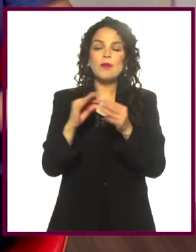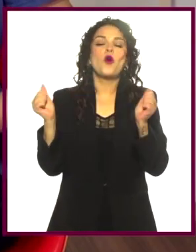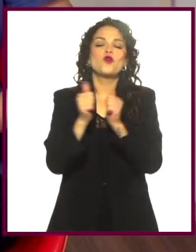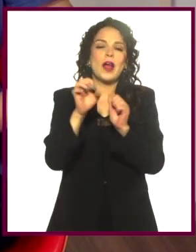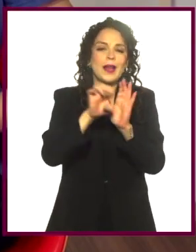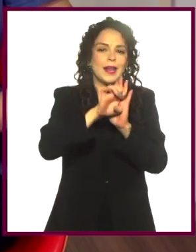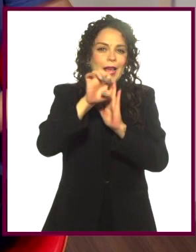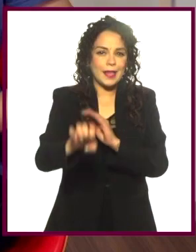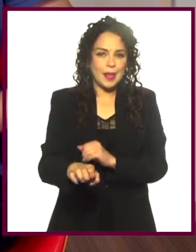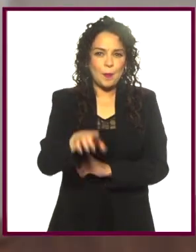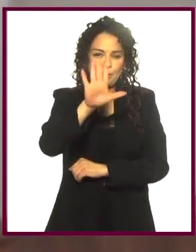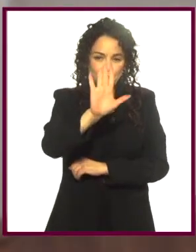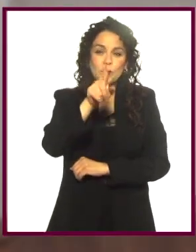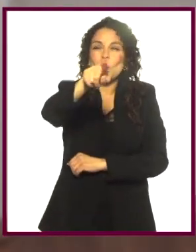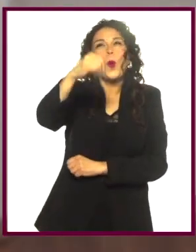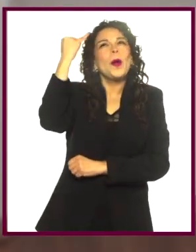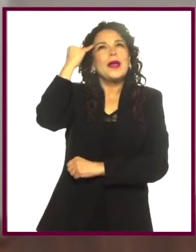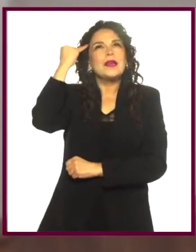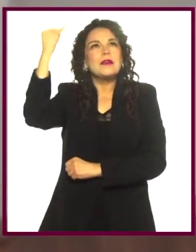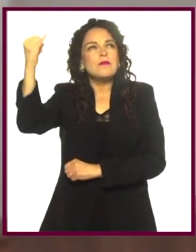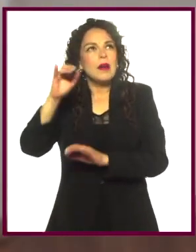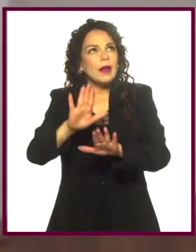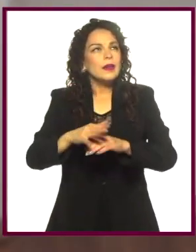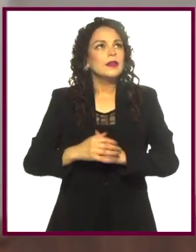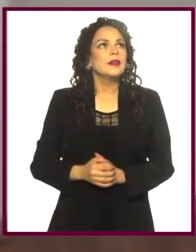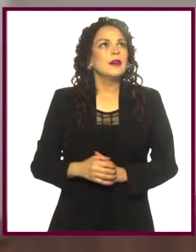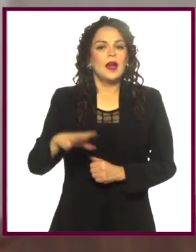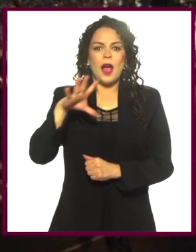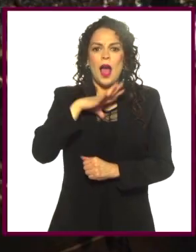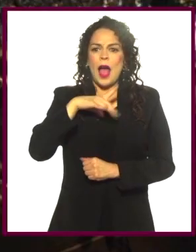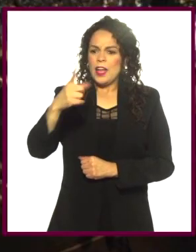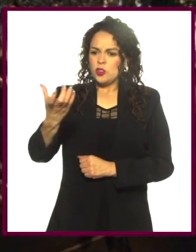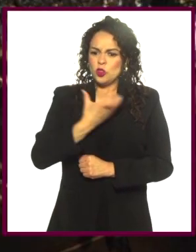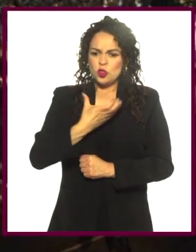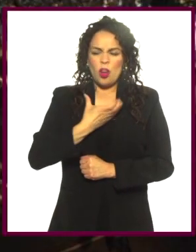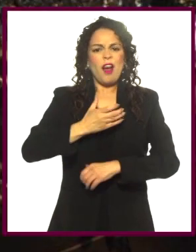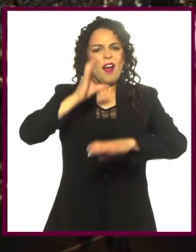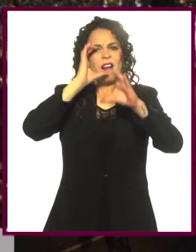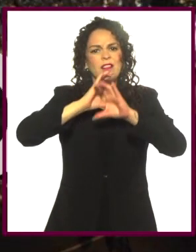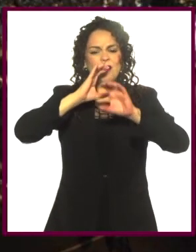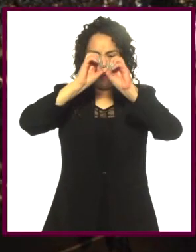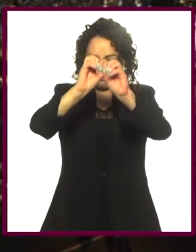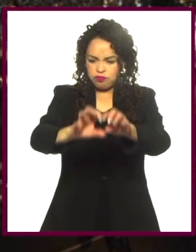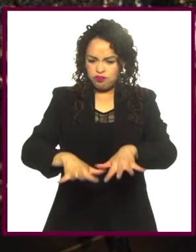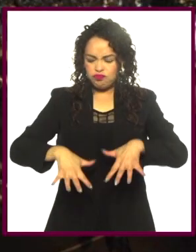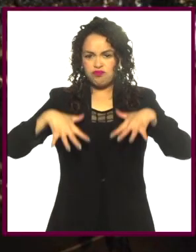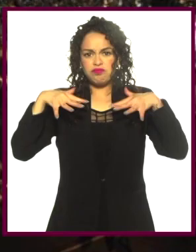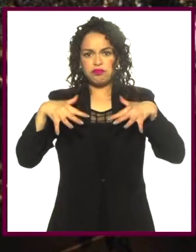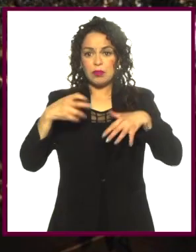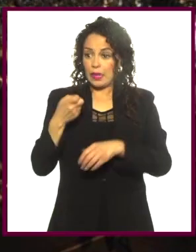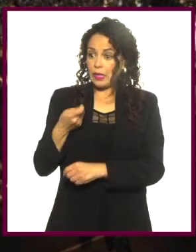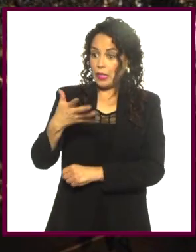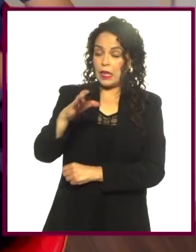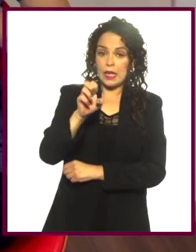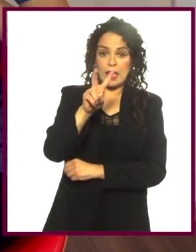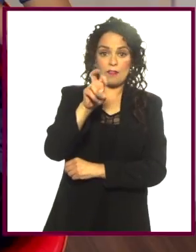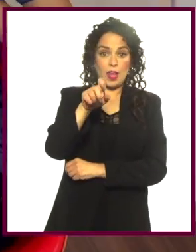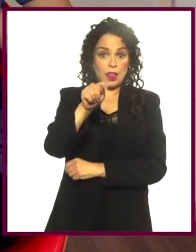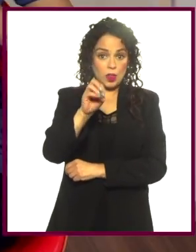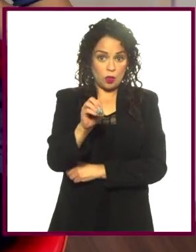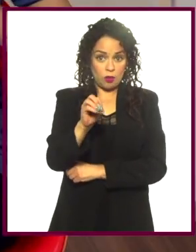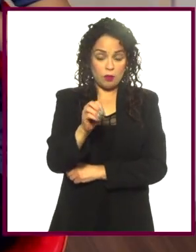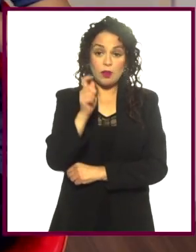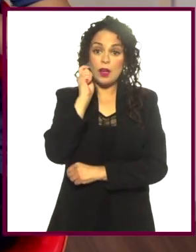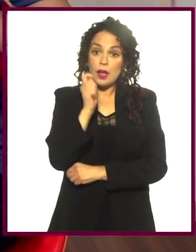un ejemplo. Imaginemos esto. Hay un concierto en el Zócalo. Ese es el evento. La